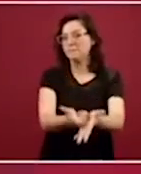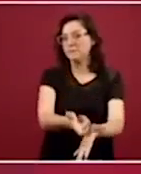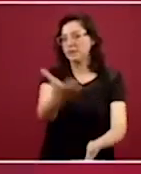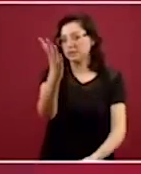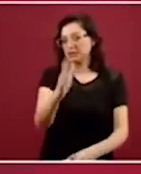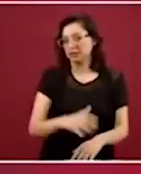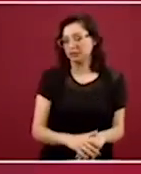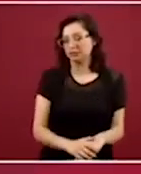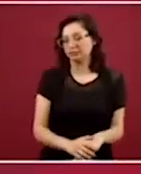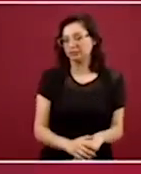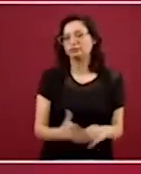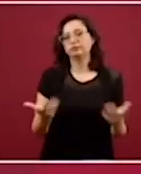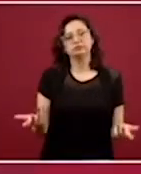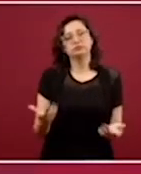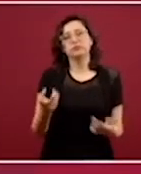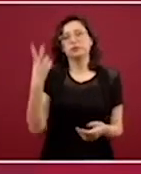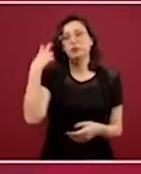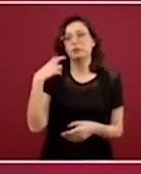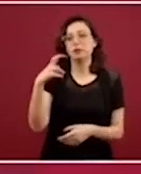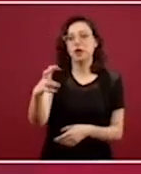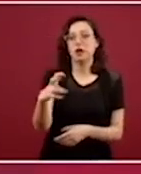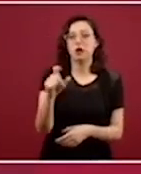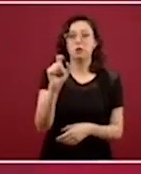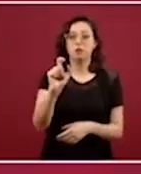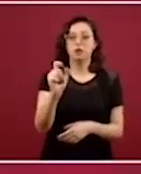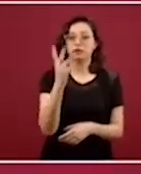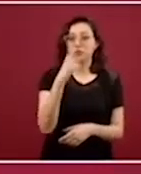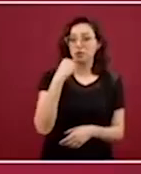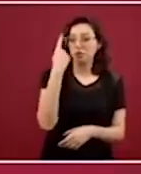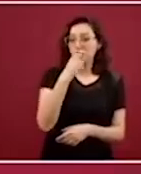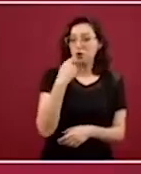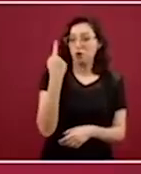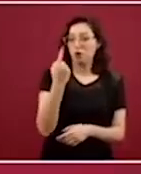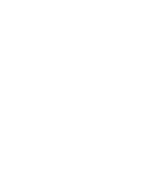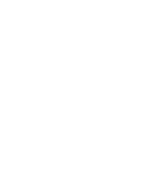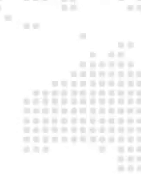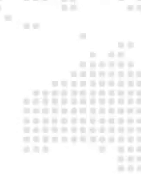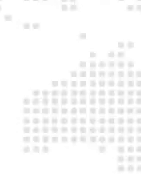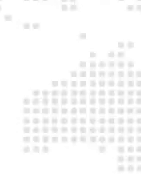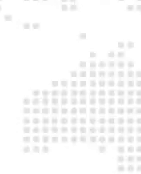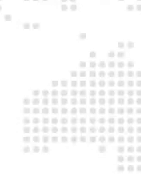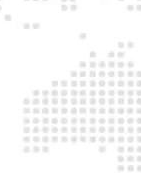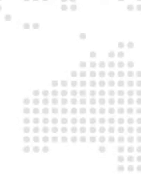si uno cancela 24 horas antes, o los hoteles, si uno no se presenta al hotel, pues le cobran la noche.